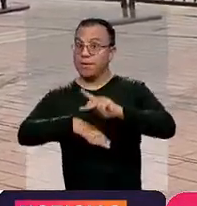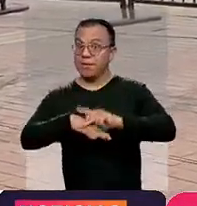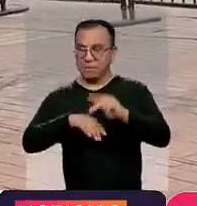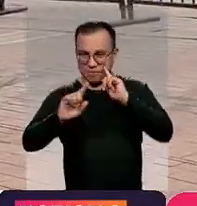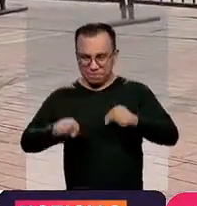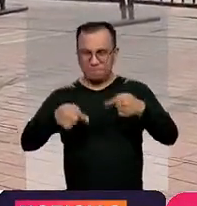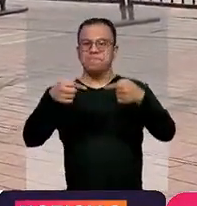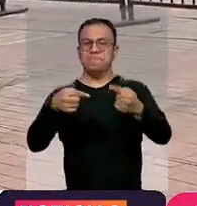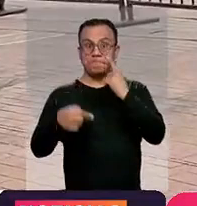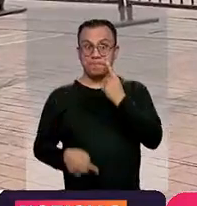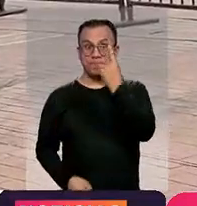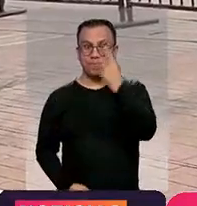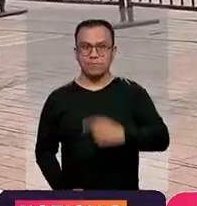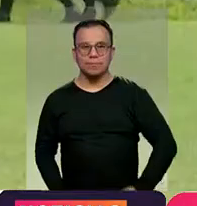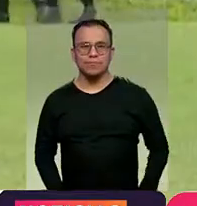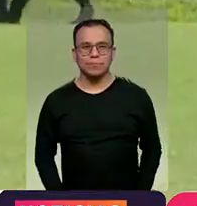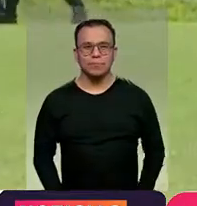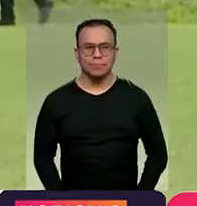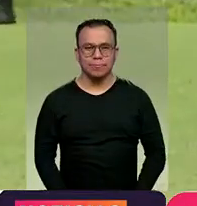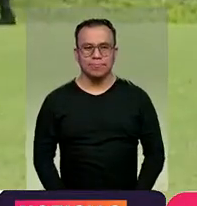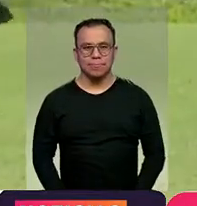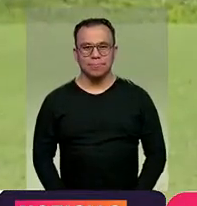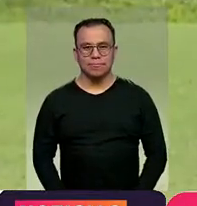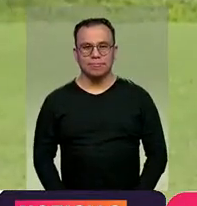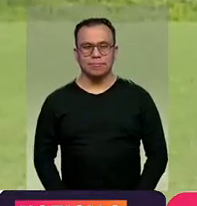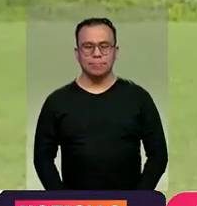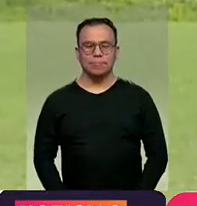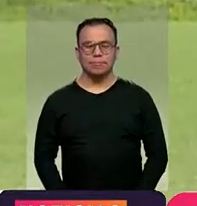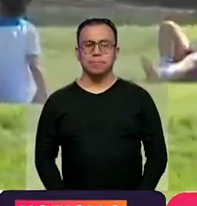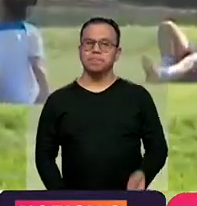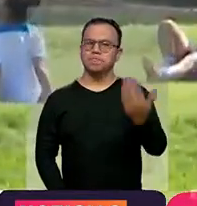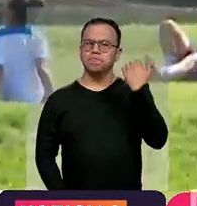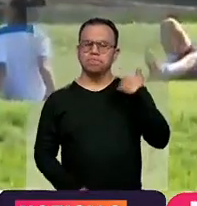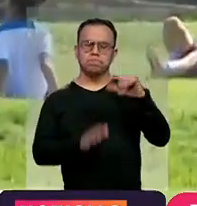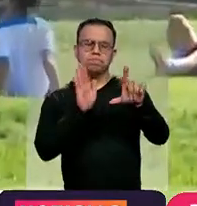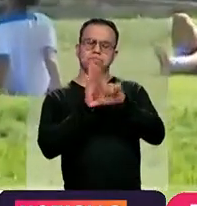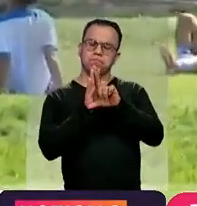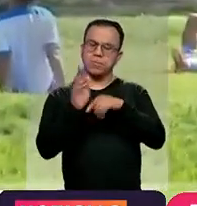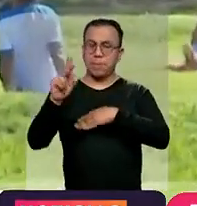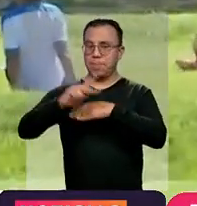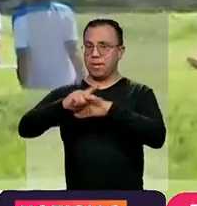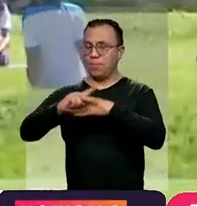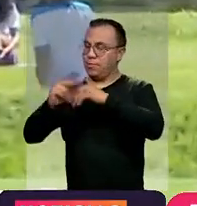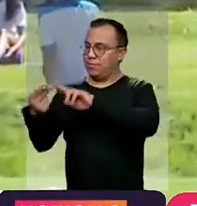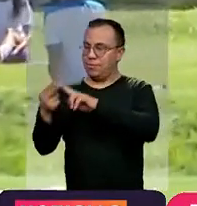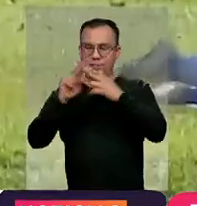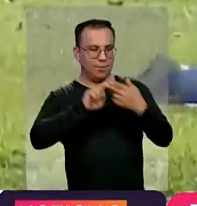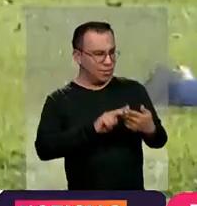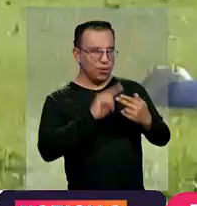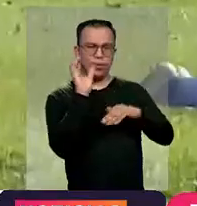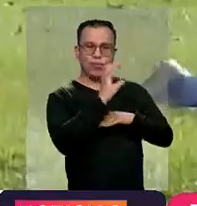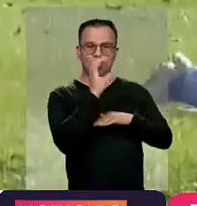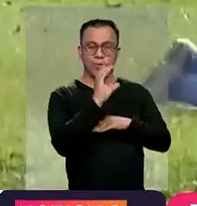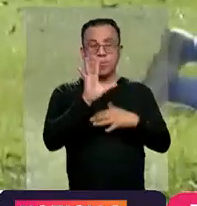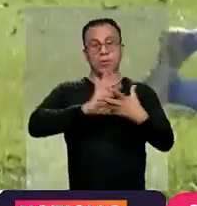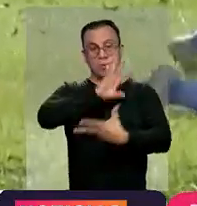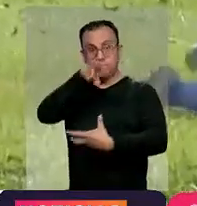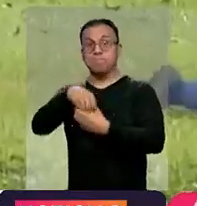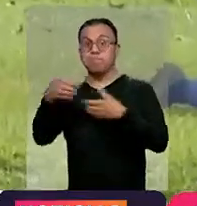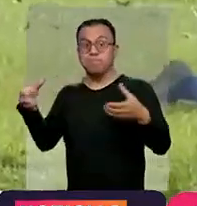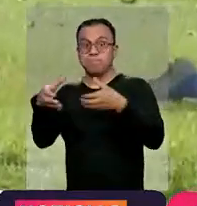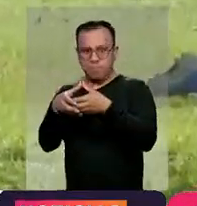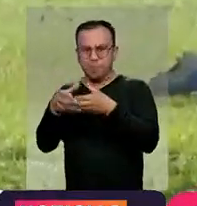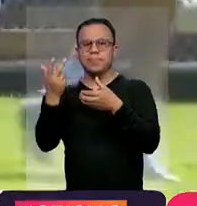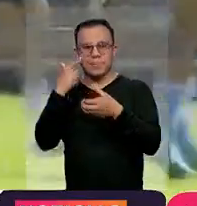primer enfrentamiento. Decía una antigua ley que todo paraguayo es colombiano y para las jugadoras de la selección